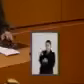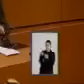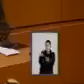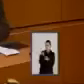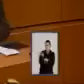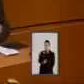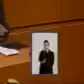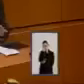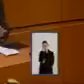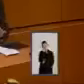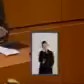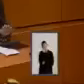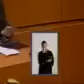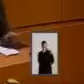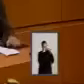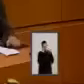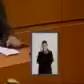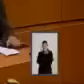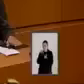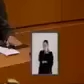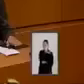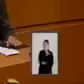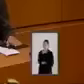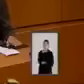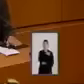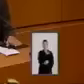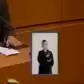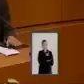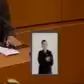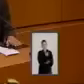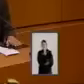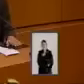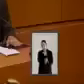y todos señalan, sin excepción, que la ley tiene que aplicarse.